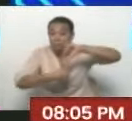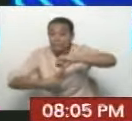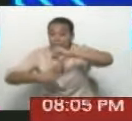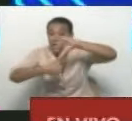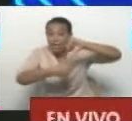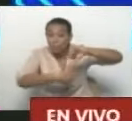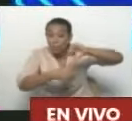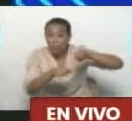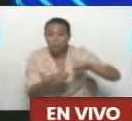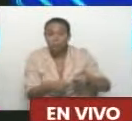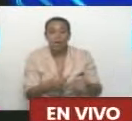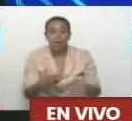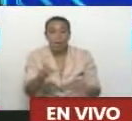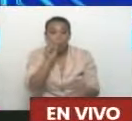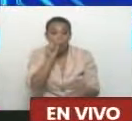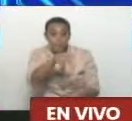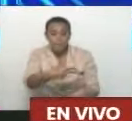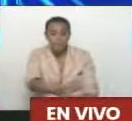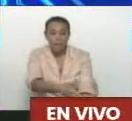A Jorge lo hieren,